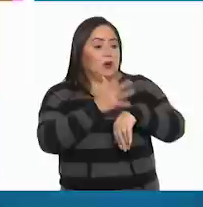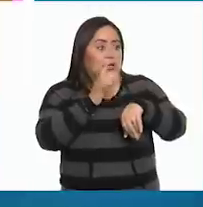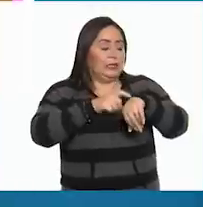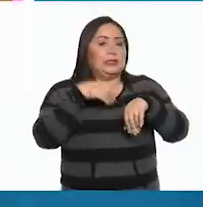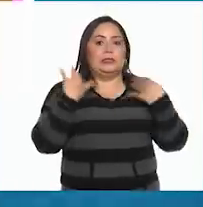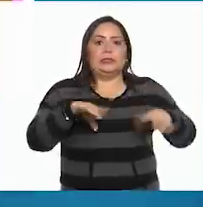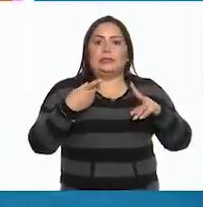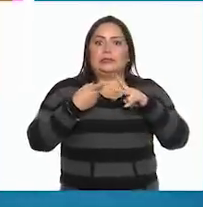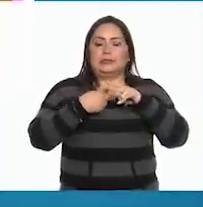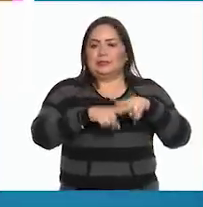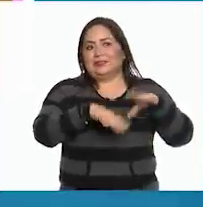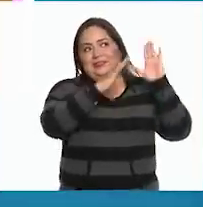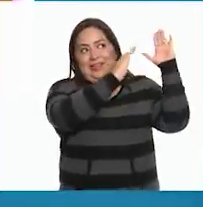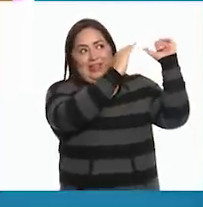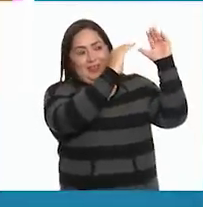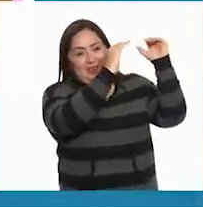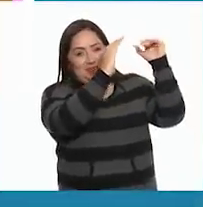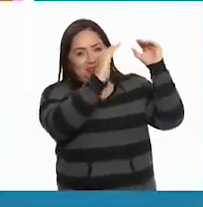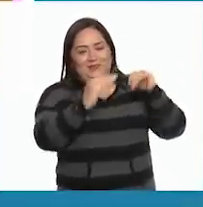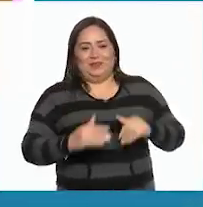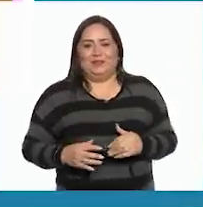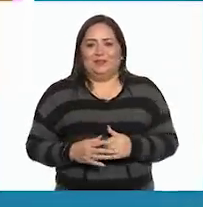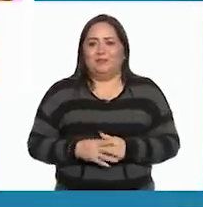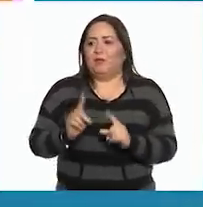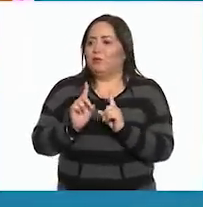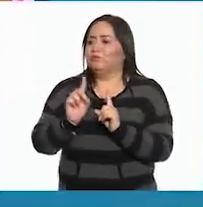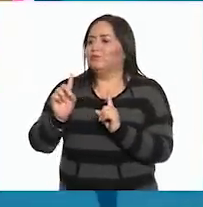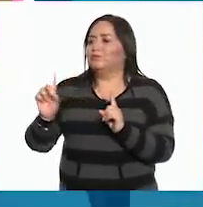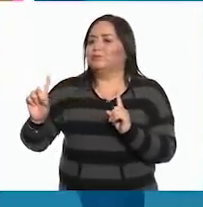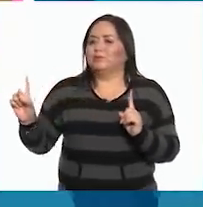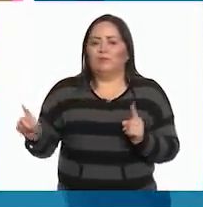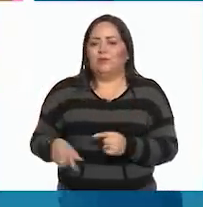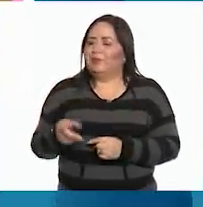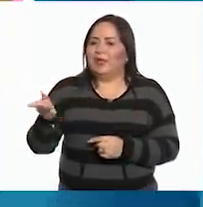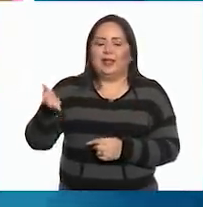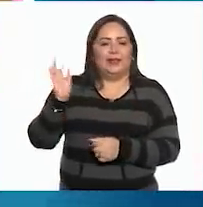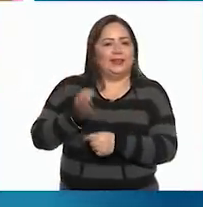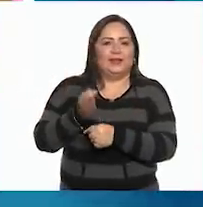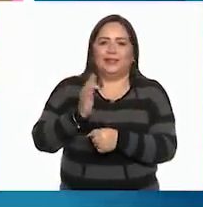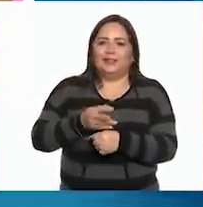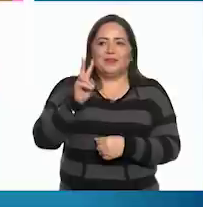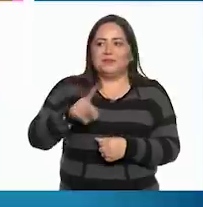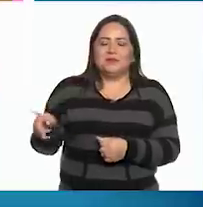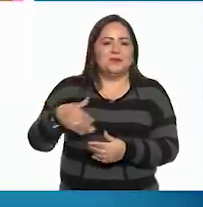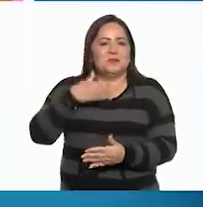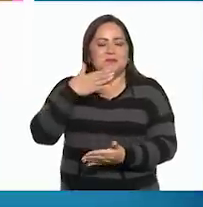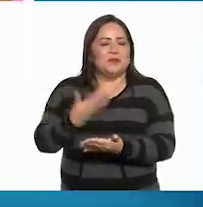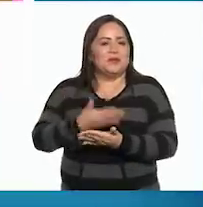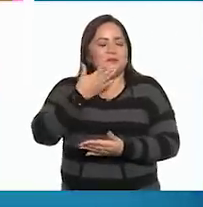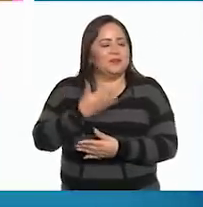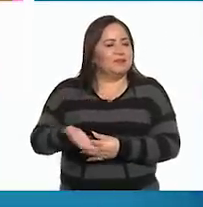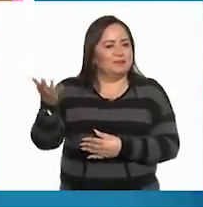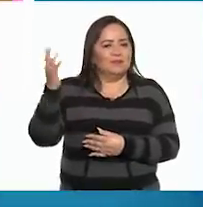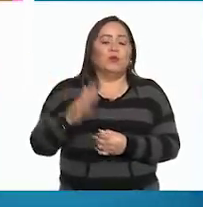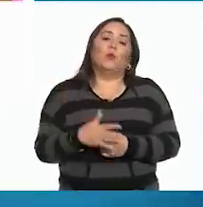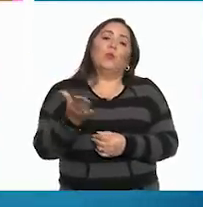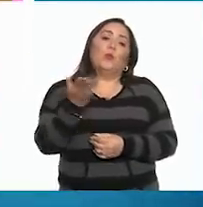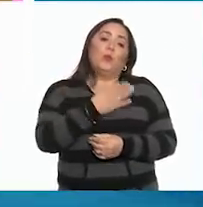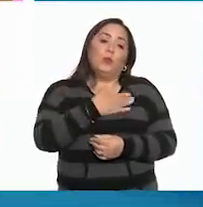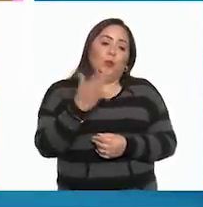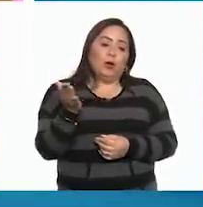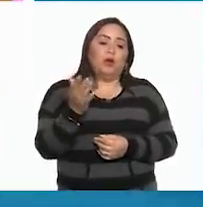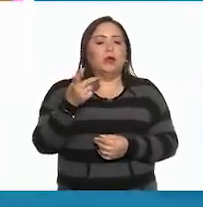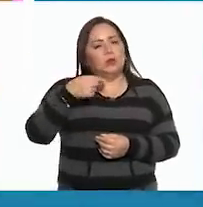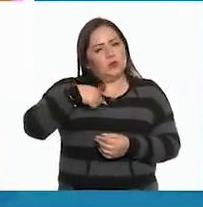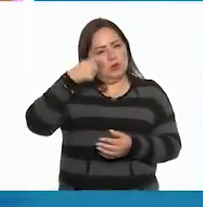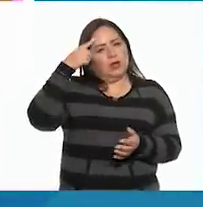a empezar! ¡Adiós! ¡Qué Cupertino! ¡Cómo me cae bien ese chamaco! Bueno,